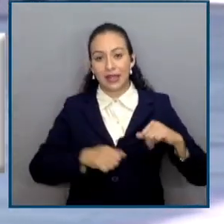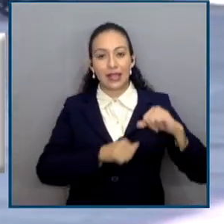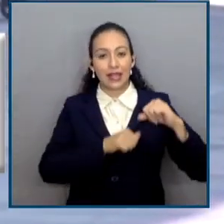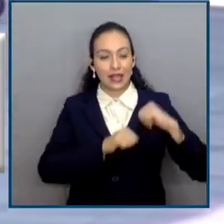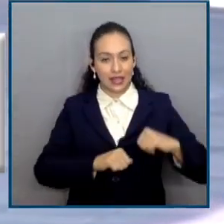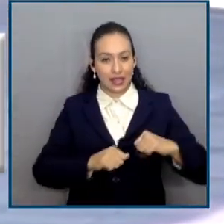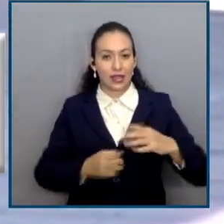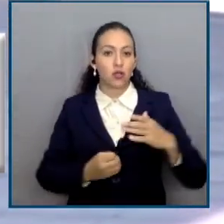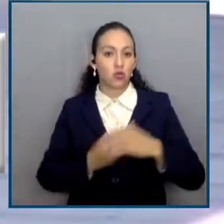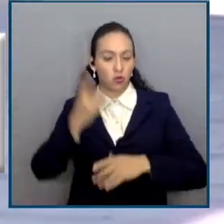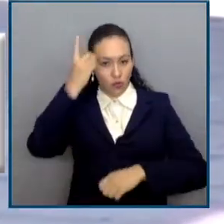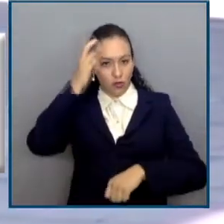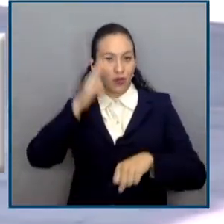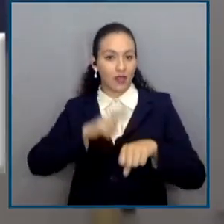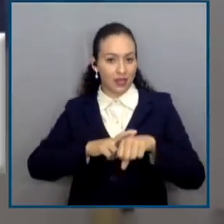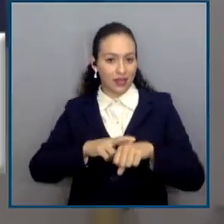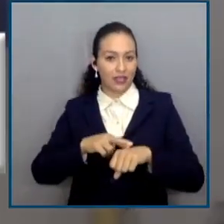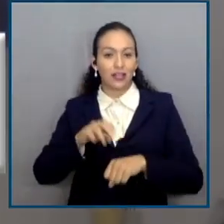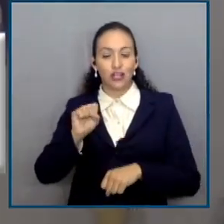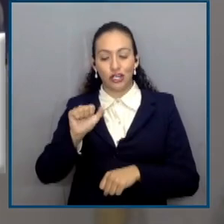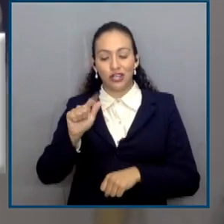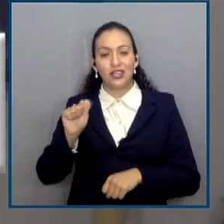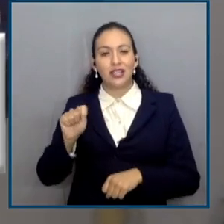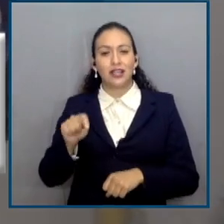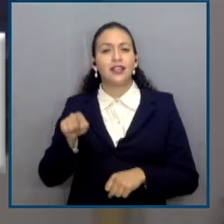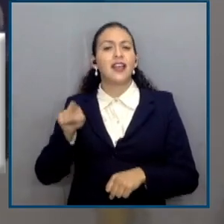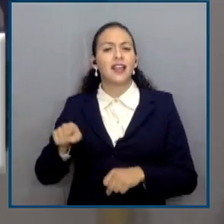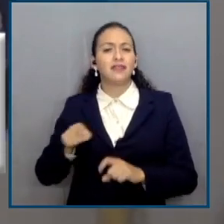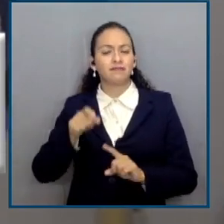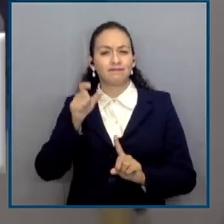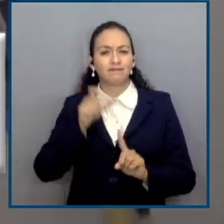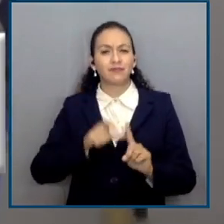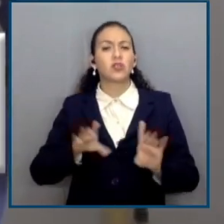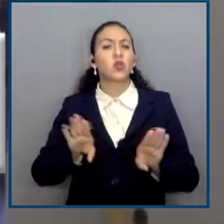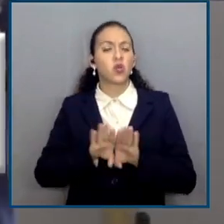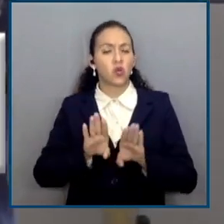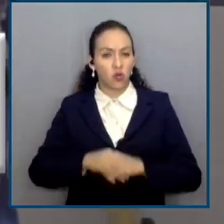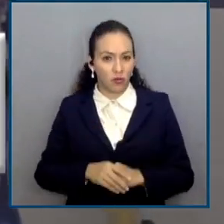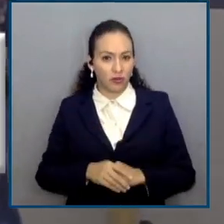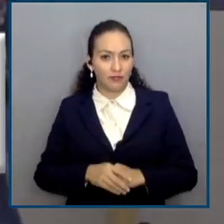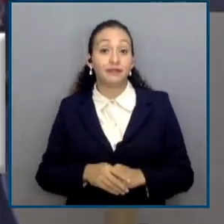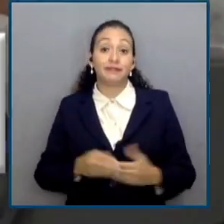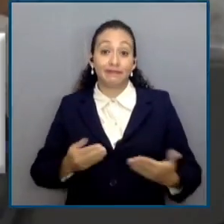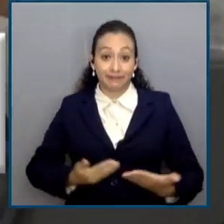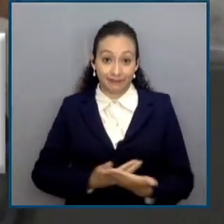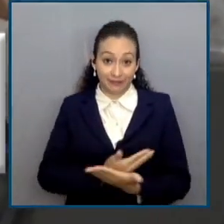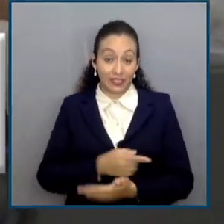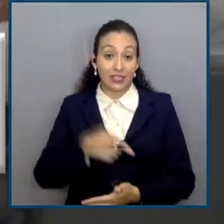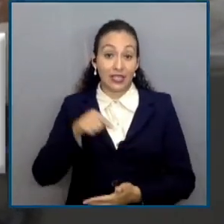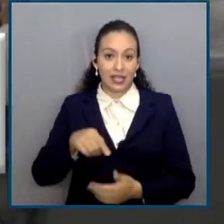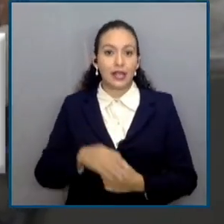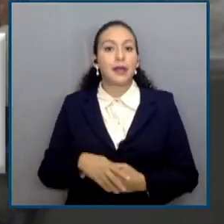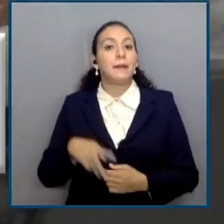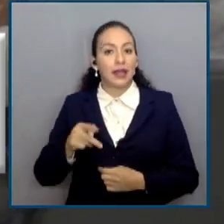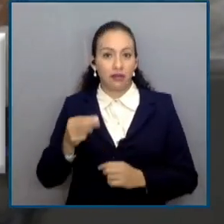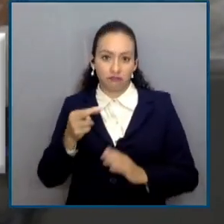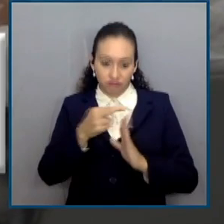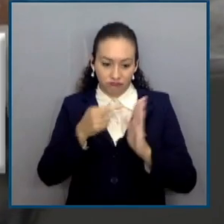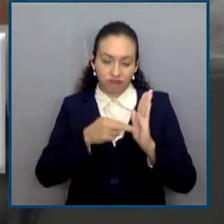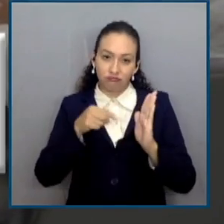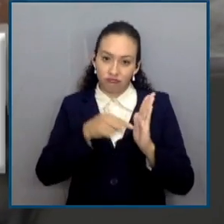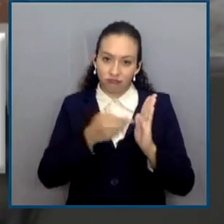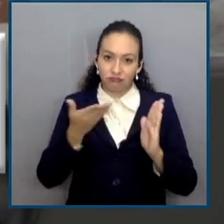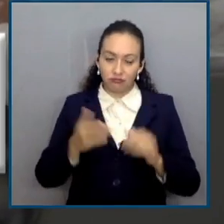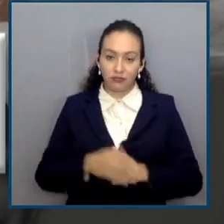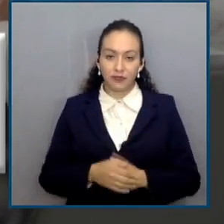por nacimiento, ya que los congresos locales no tienen facultades para imponer este tipo de requisitos. También invalidó la fracción cuarta